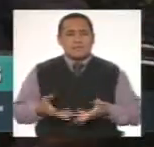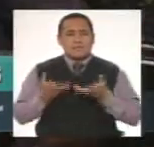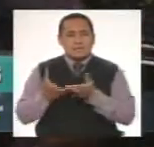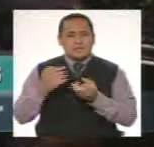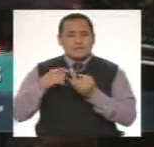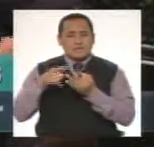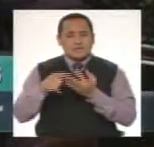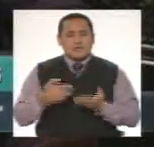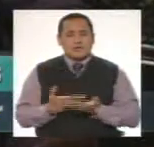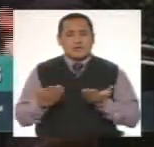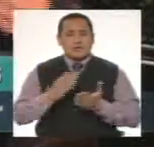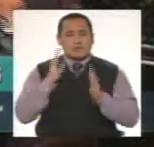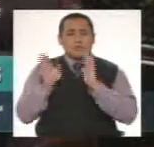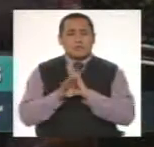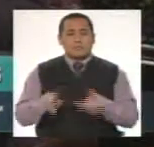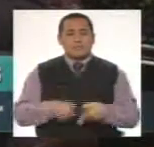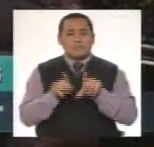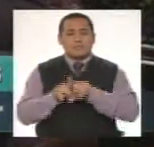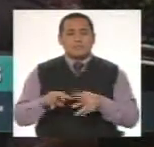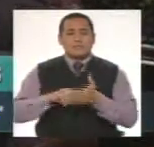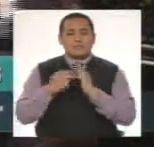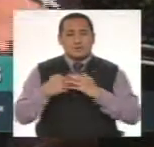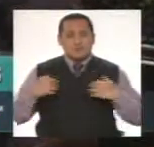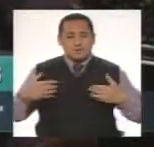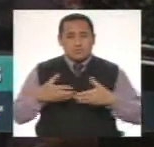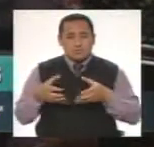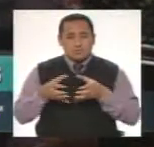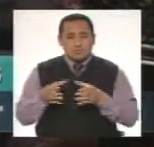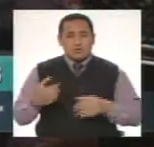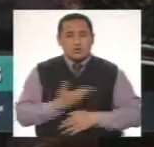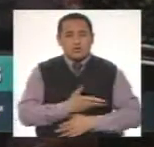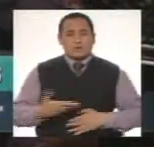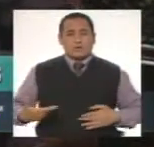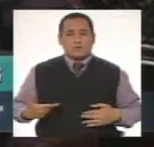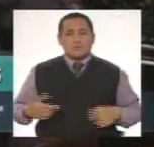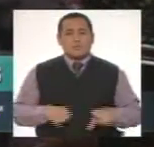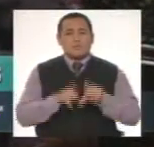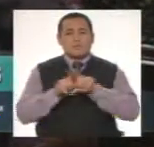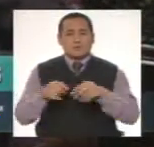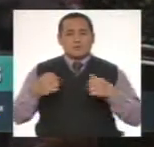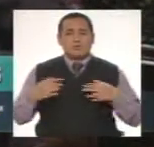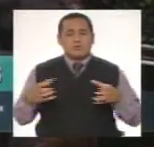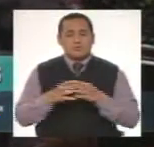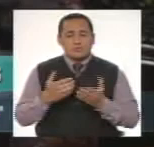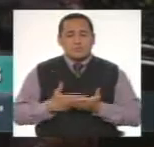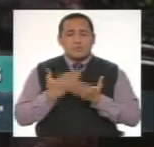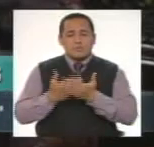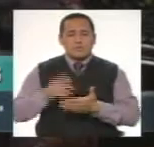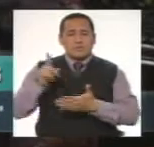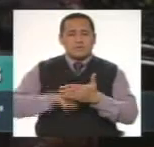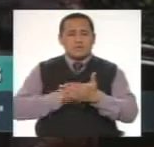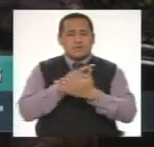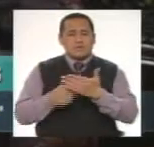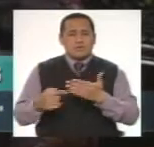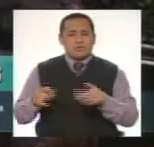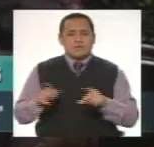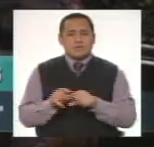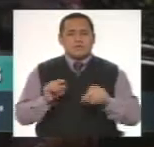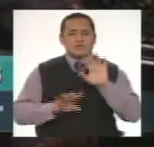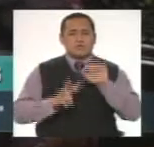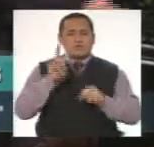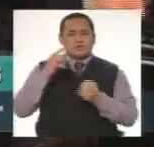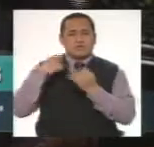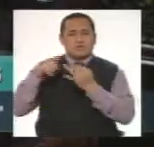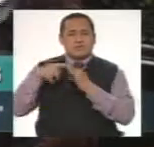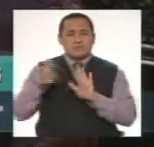diferentes causas, ¿no? En lo que corresponde a nosotros como gobierno, nosotros hemos venido destrabando más de una docena de